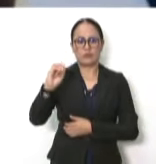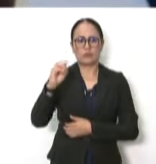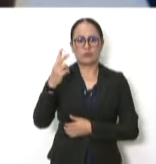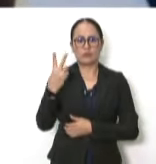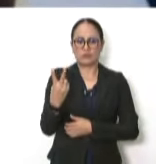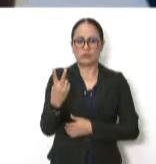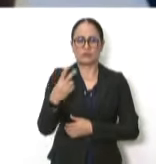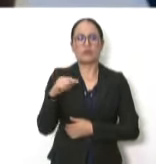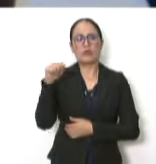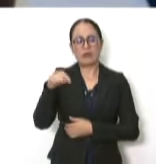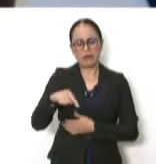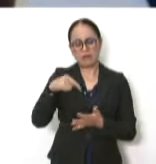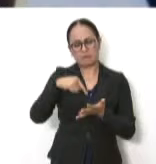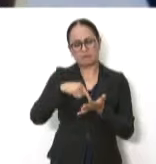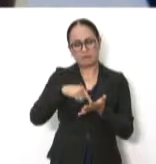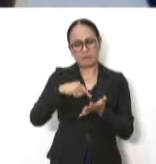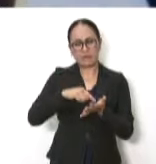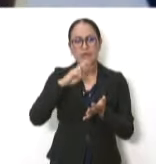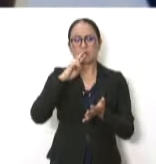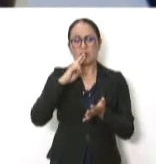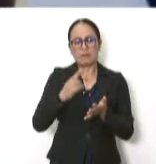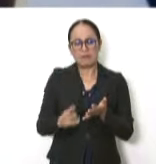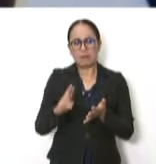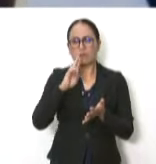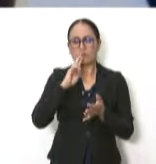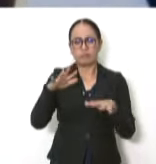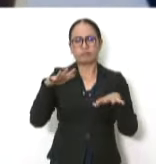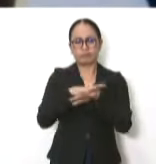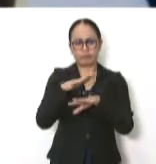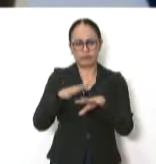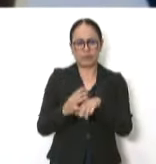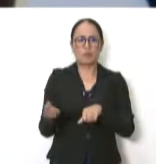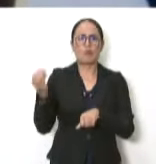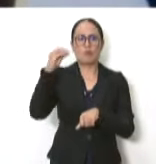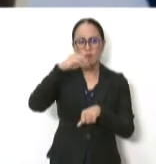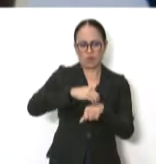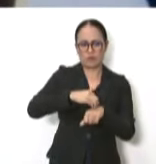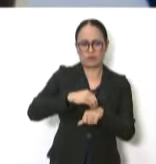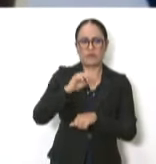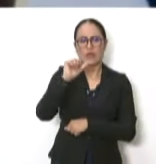ACT-PV-30-04-2020.02 mediante el cual se modifican y adicionan los diversos